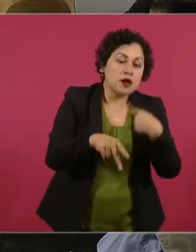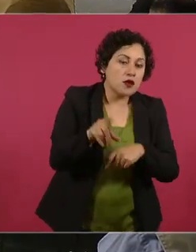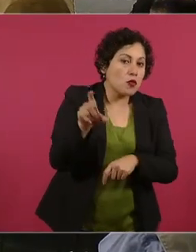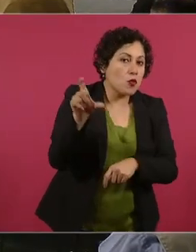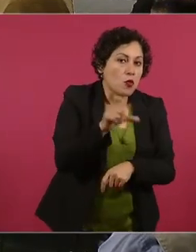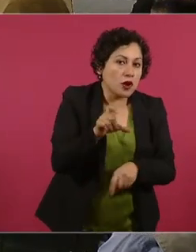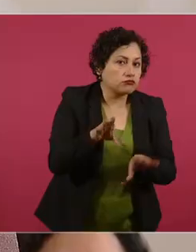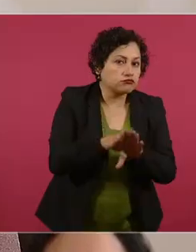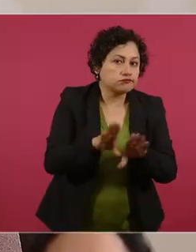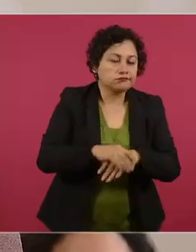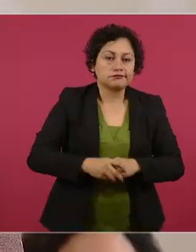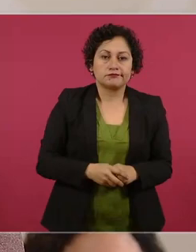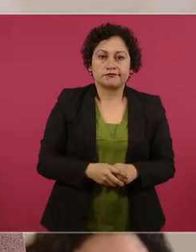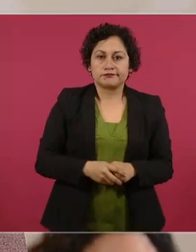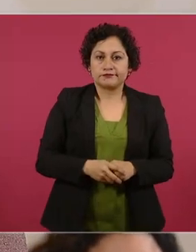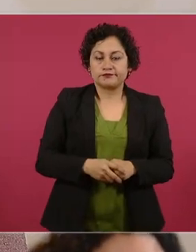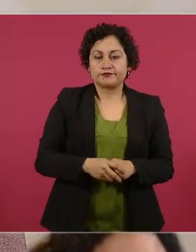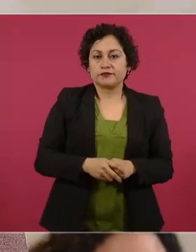ir a Sonora